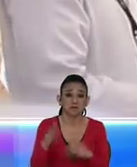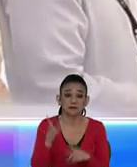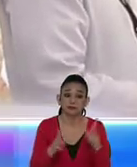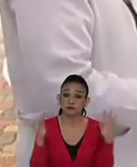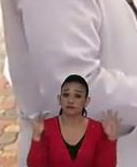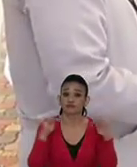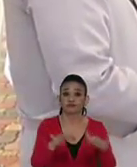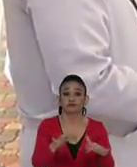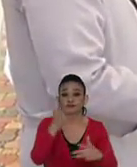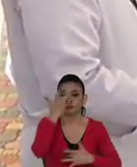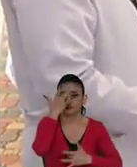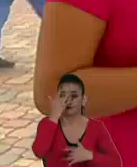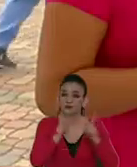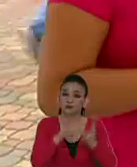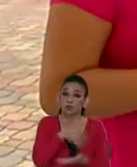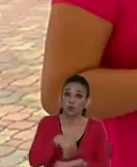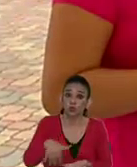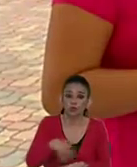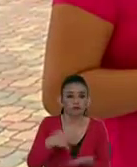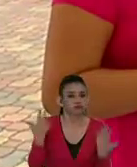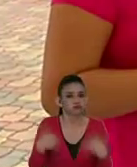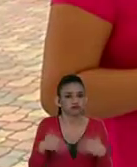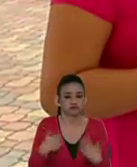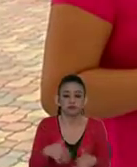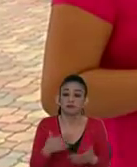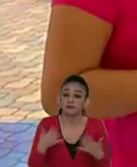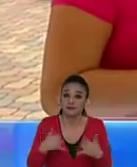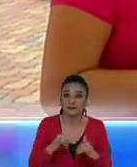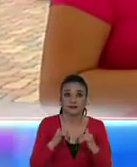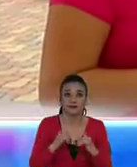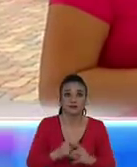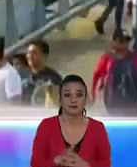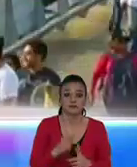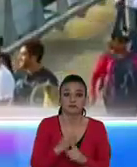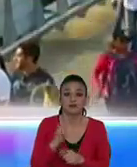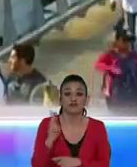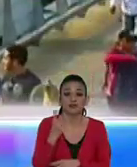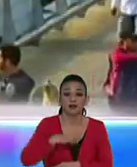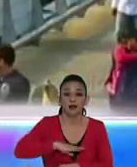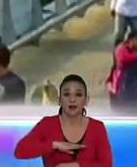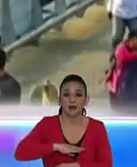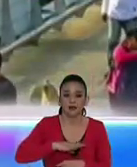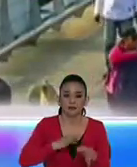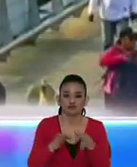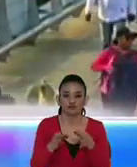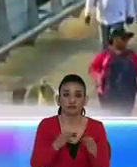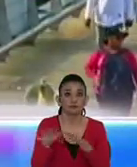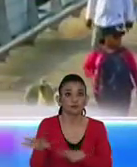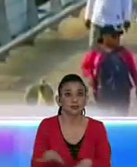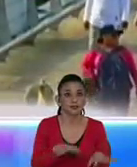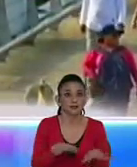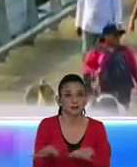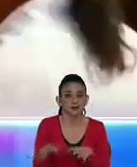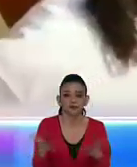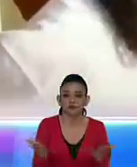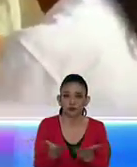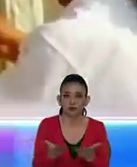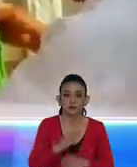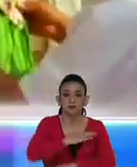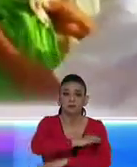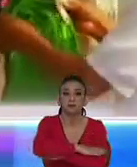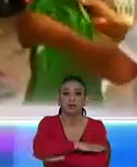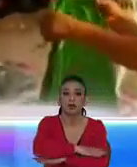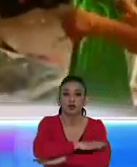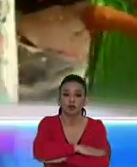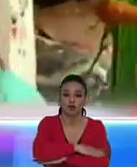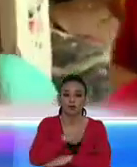inquietudes ciudadanas no son pocas, por eso el vicealcalde José Sánchez ha señalado que las actividades, tanto en el malecón Simón Bolívar como